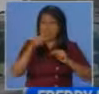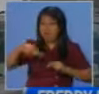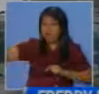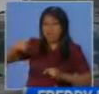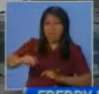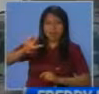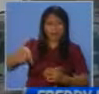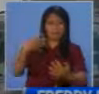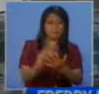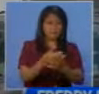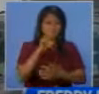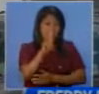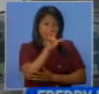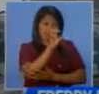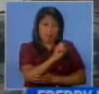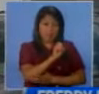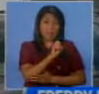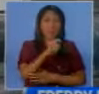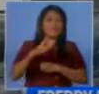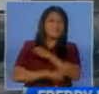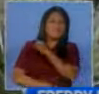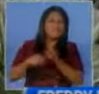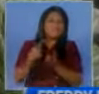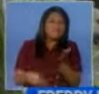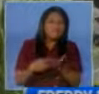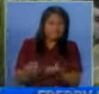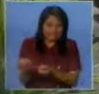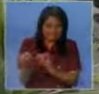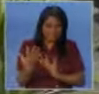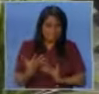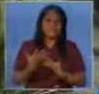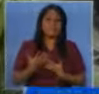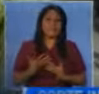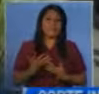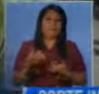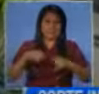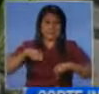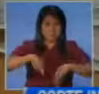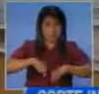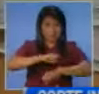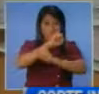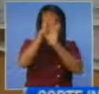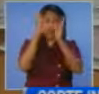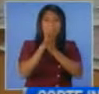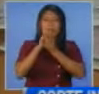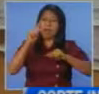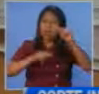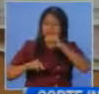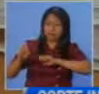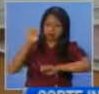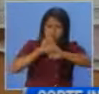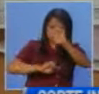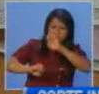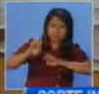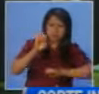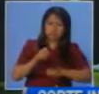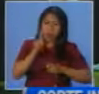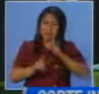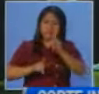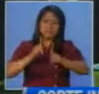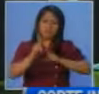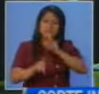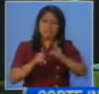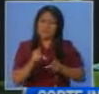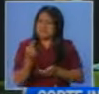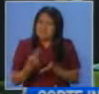20 imputados en el denominado caso Dussac. Esta mañana tuvo lugar el análisis de los denominados vicios de procedimiento